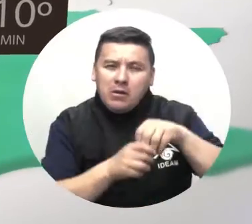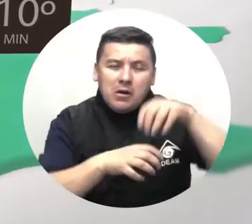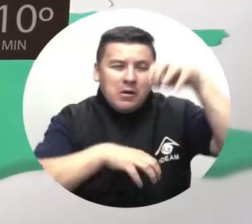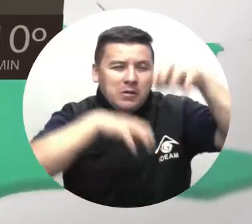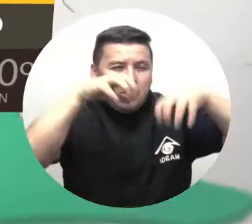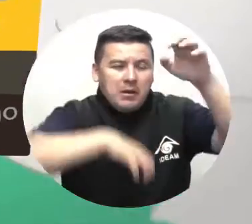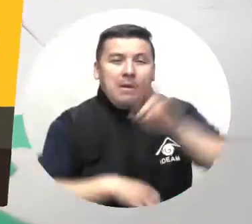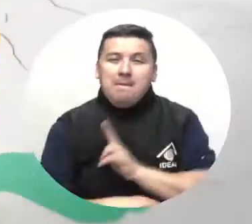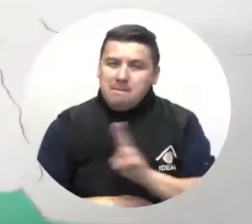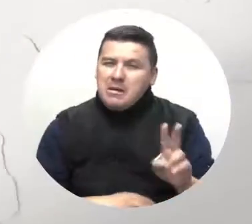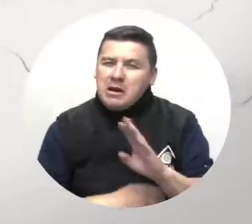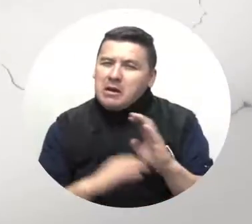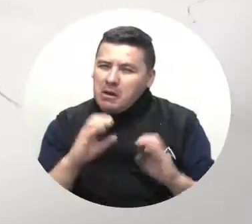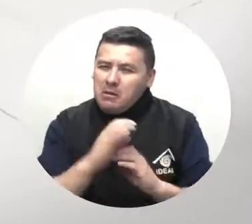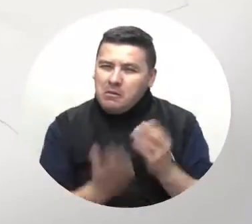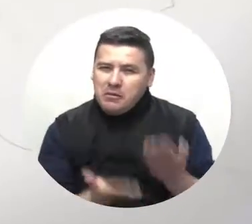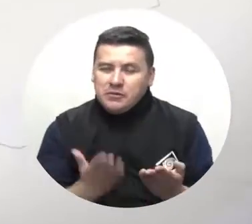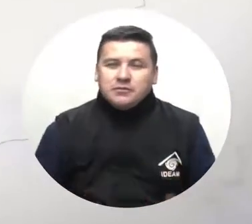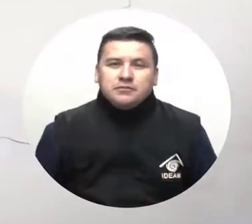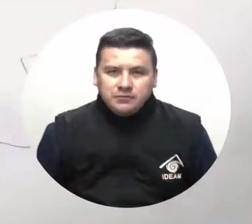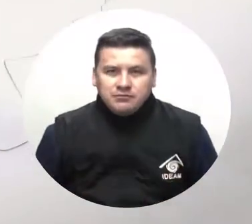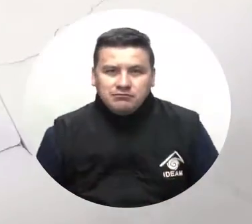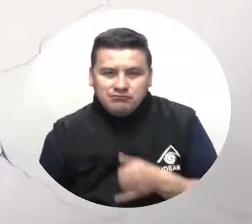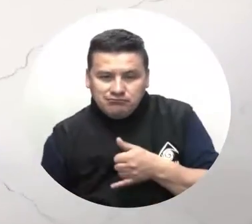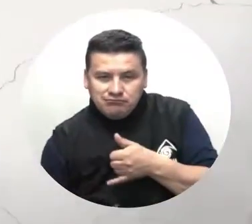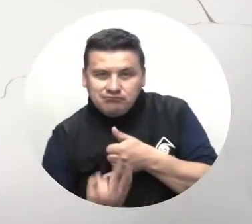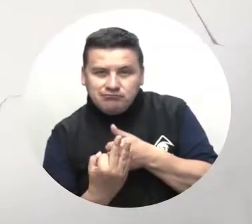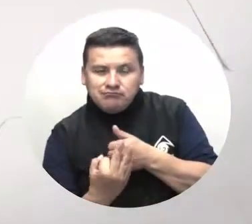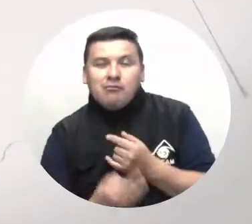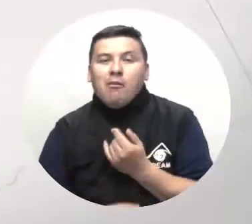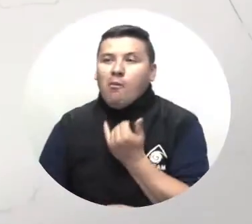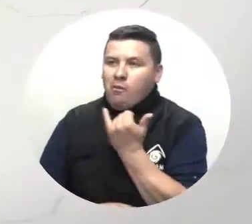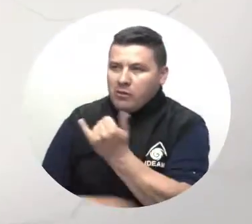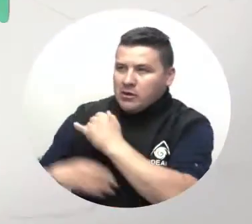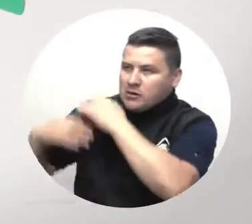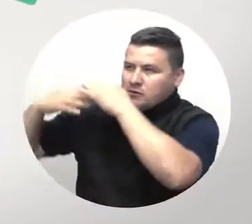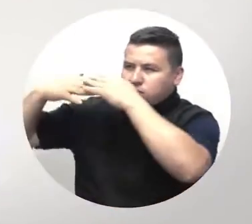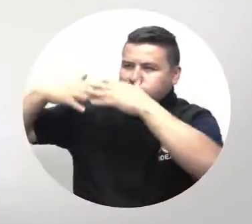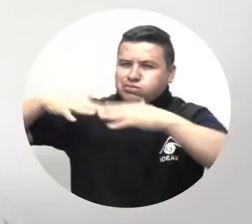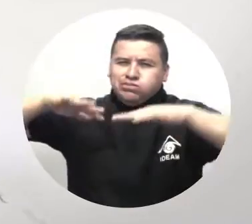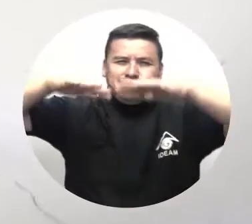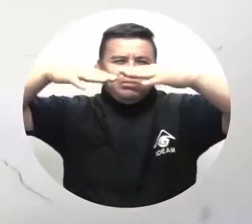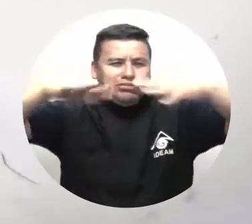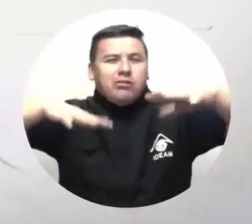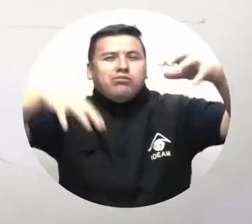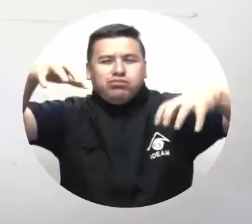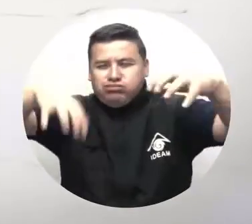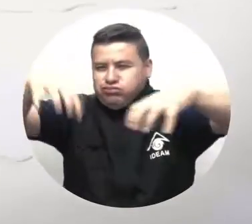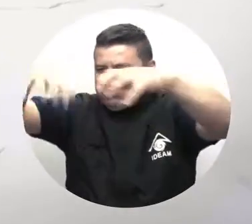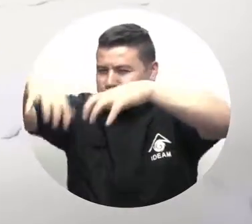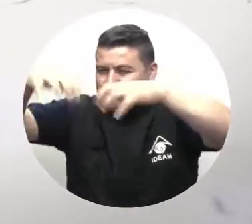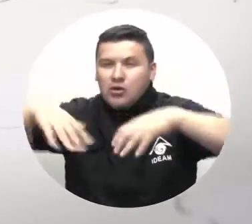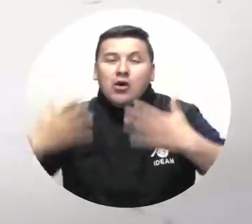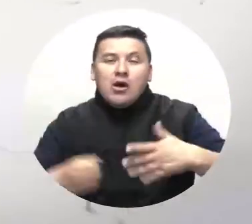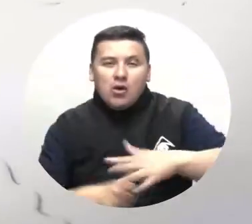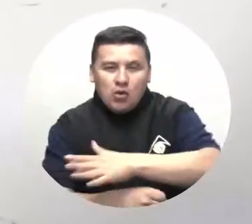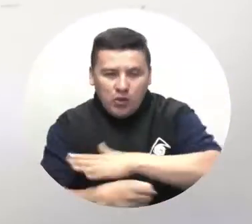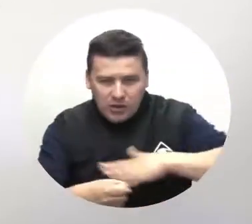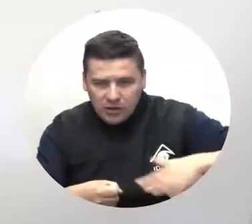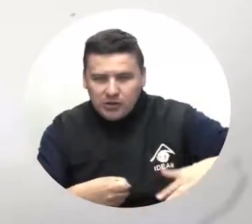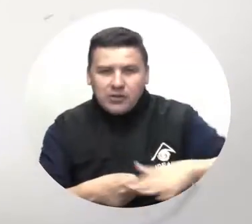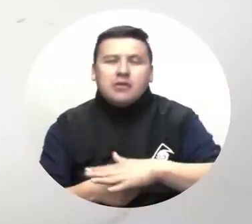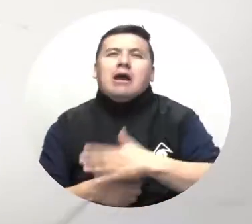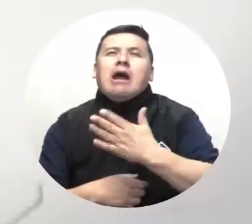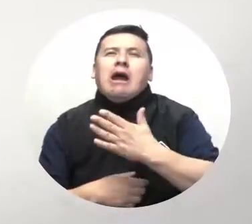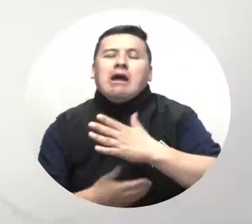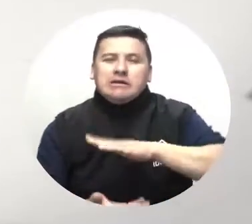Cauca y Nariño, sin descartar algunas lloviznas en el Valle del Cauca. En la zona andina se prevé cielo mayormente cubierto con posibilidad